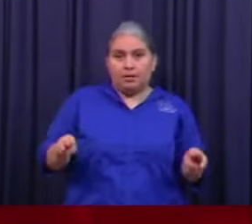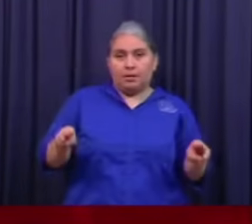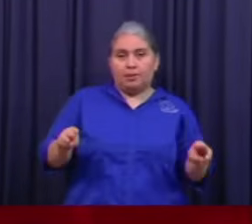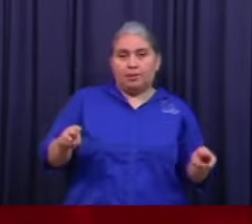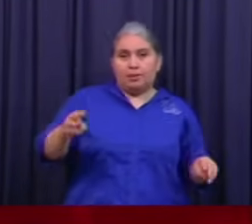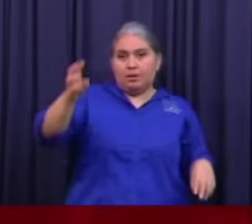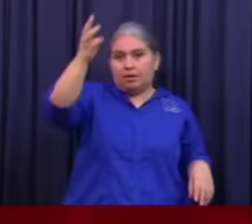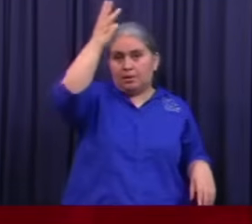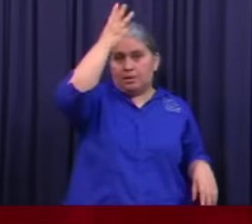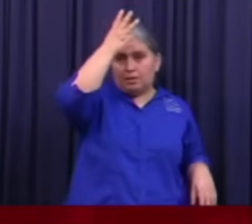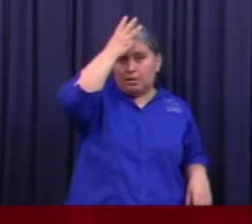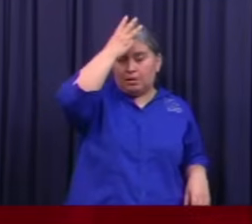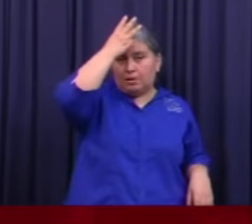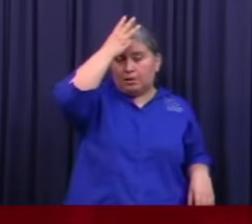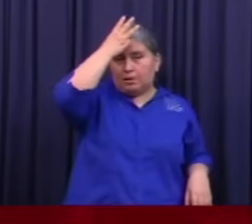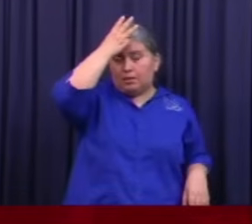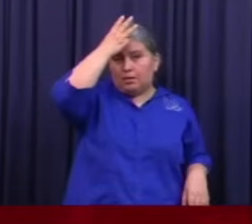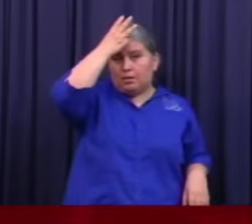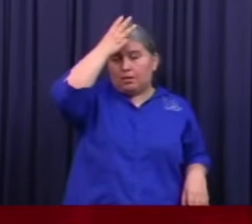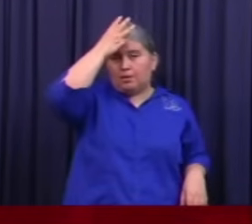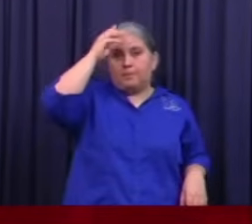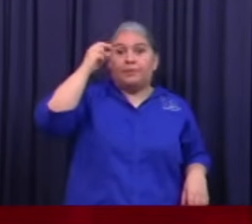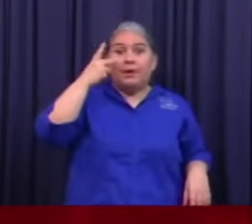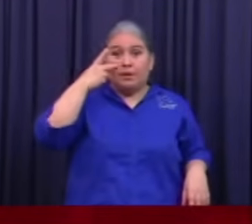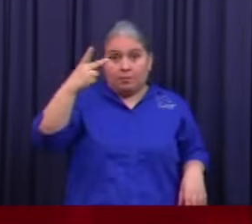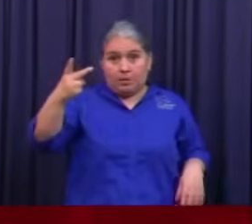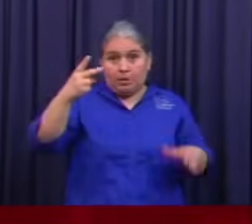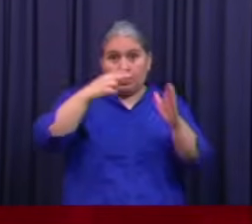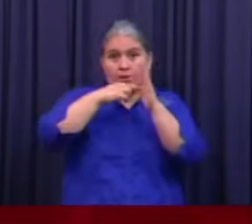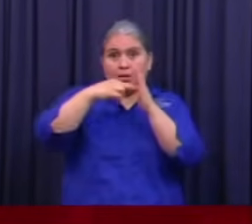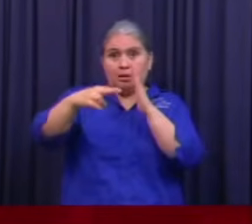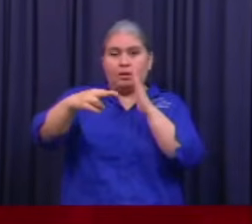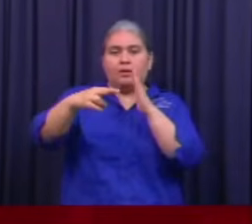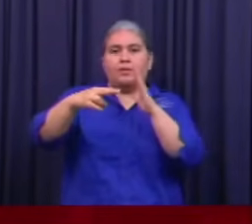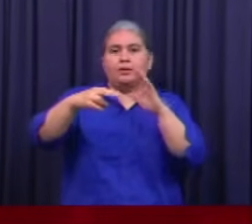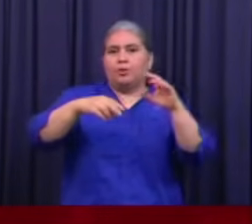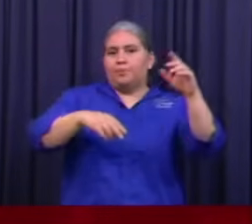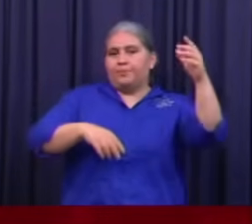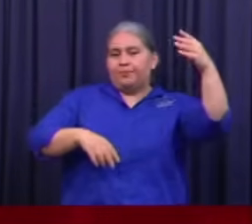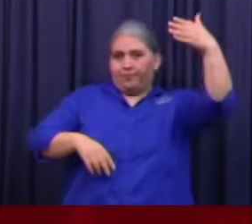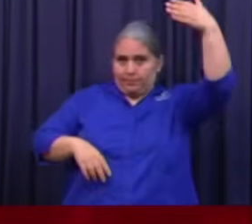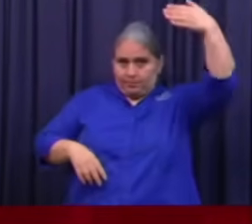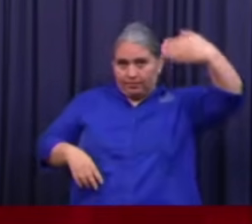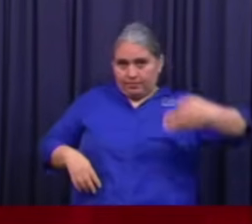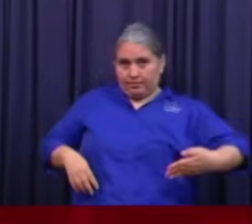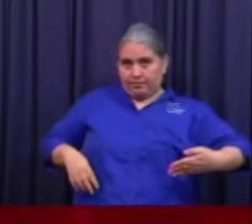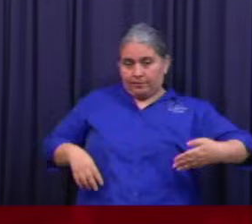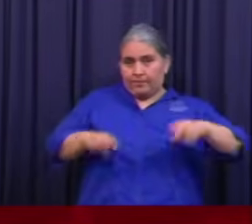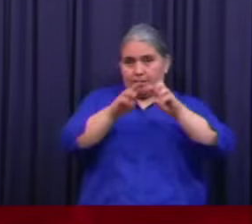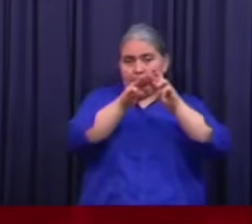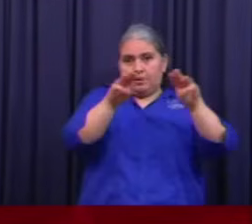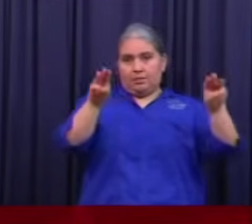veo esto divido en dos la mesa del señor